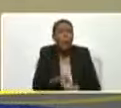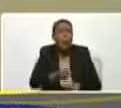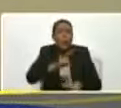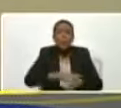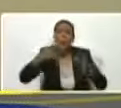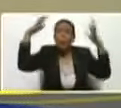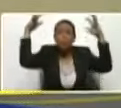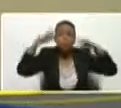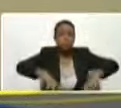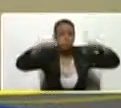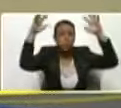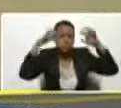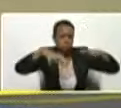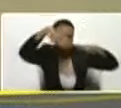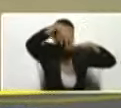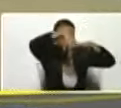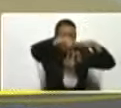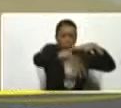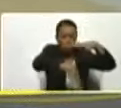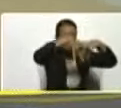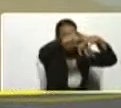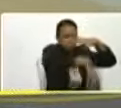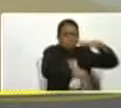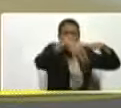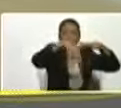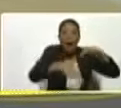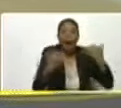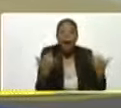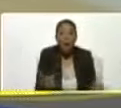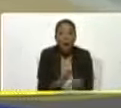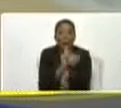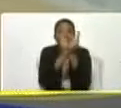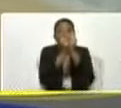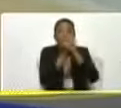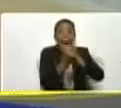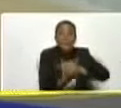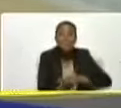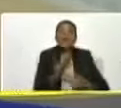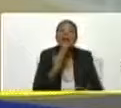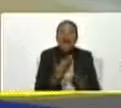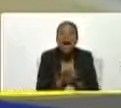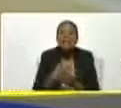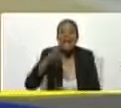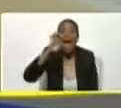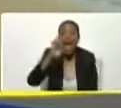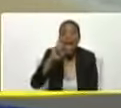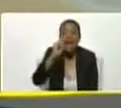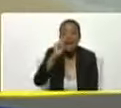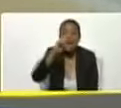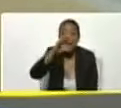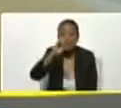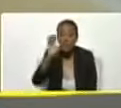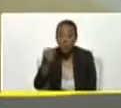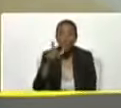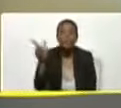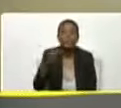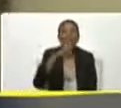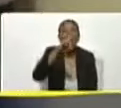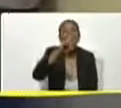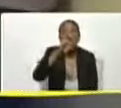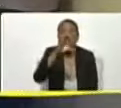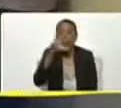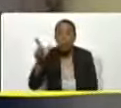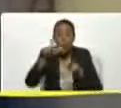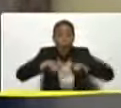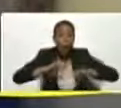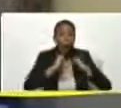vía la lluvia como puede ver ahora tenemos un techado bien bonito gracias Ernesto revedor gracias a usted comandante y los salones están